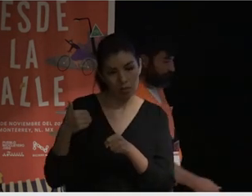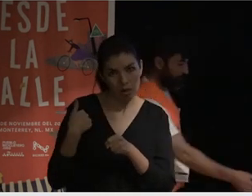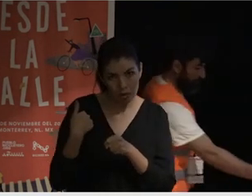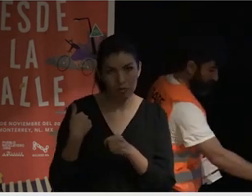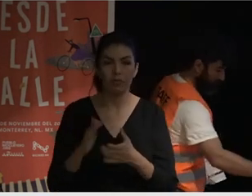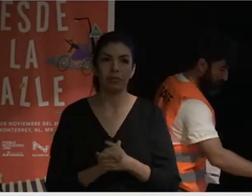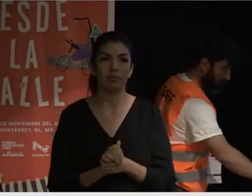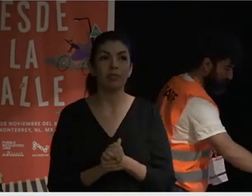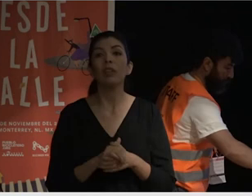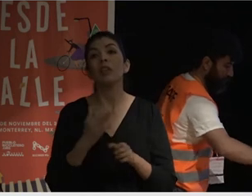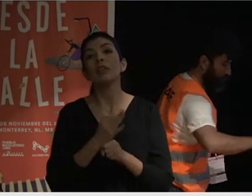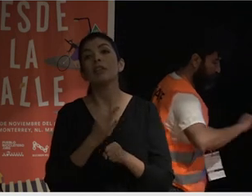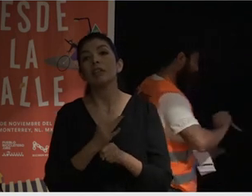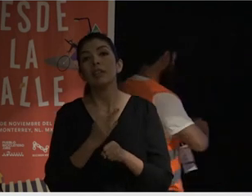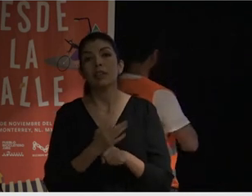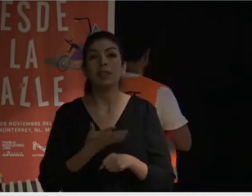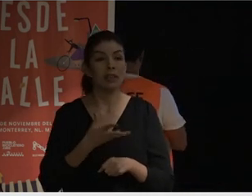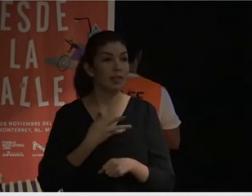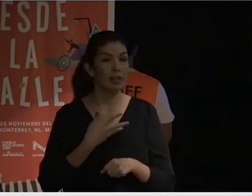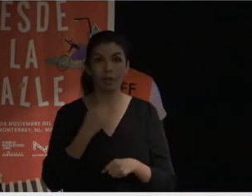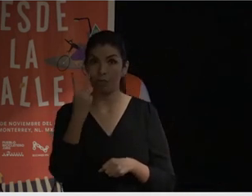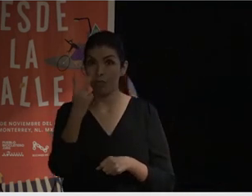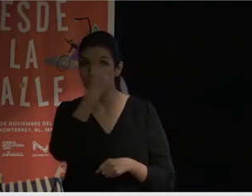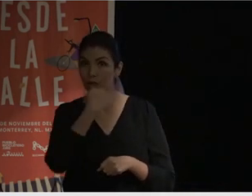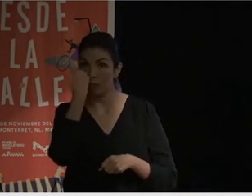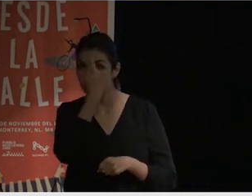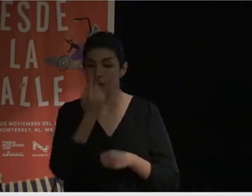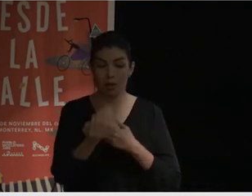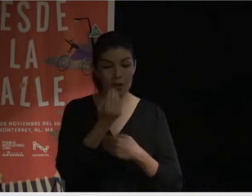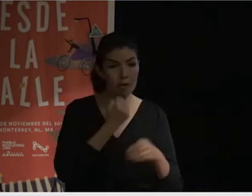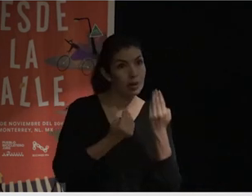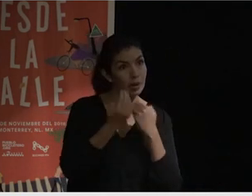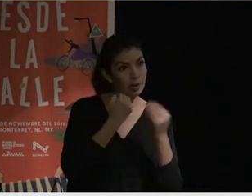redes, seguir la conversación, que disfruten la comida. Cualquier duda, acérquense